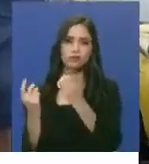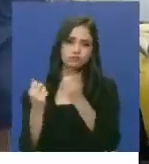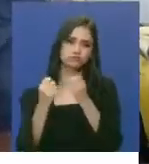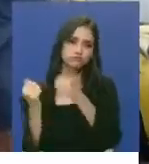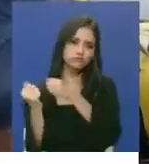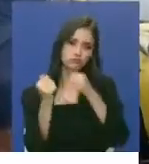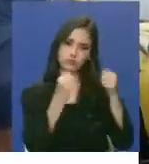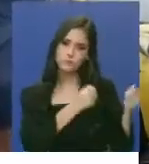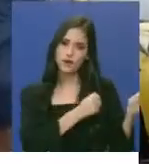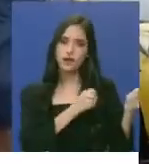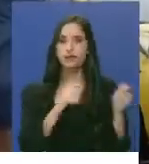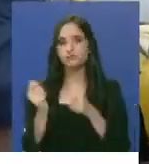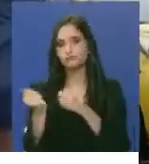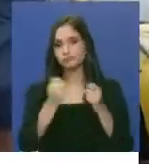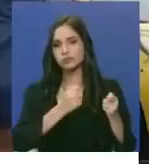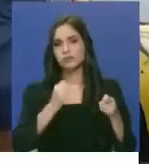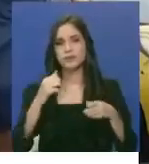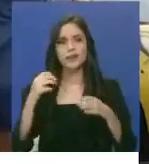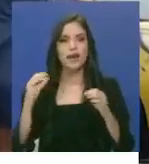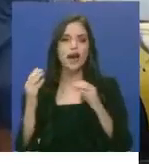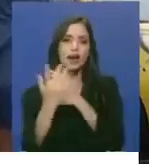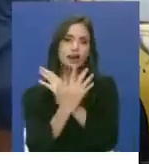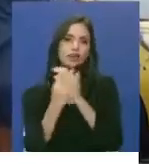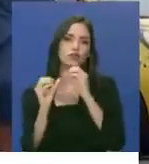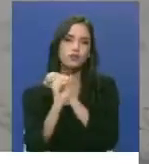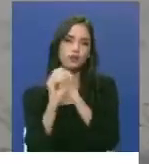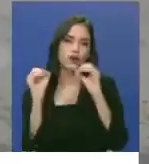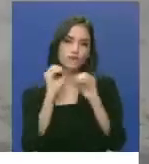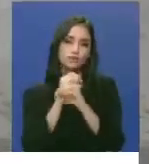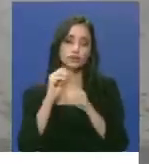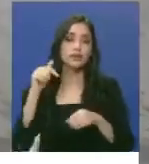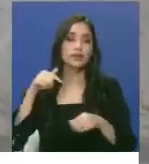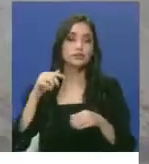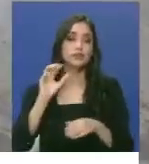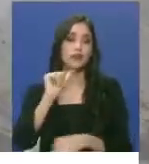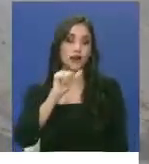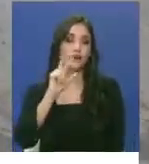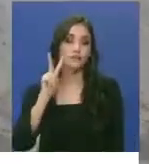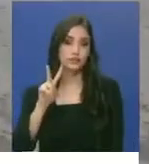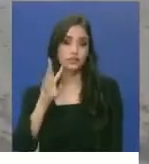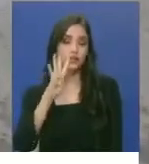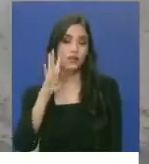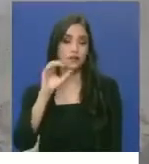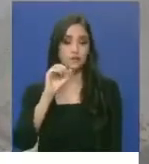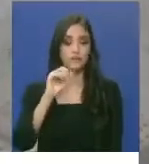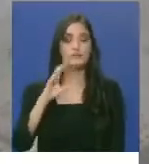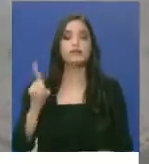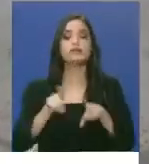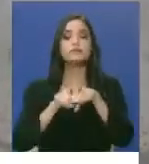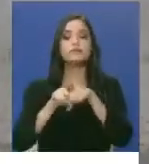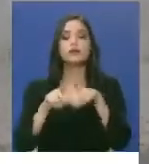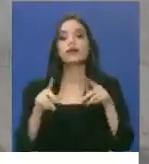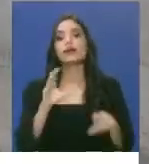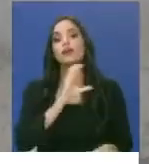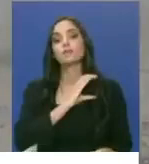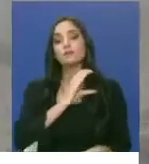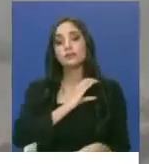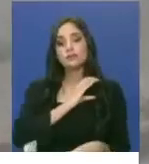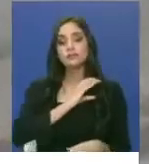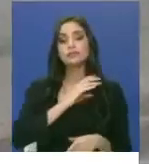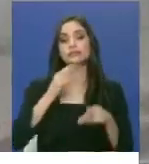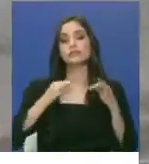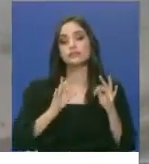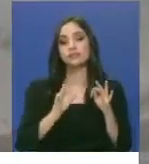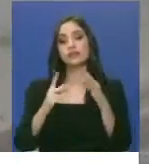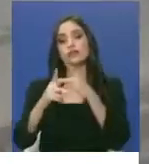lugar alrededor de la gobernación, calle 6. Esto es en Avenida Bolívar, en la provincia de Colón. La policía también ya desplegada en el